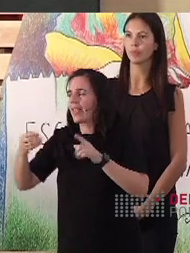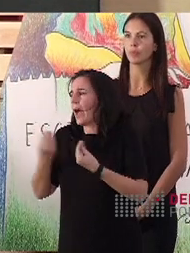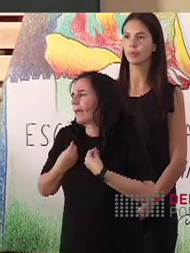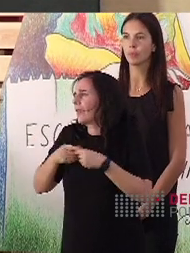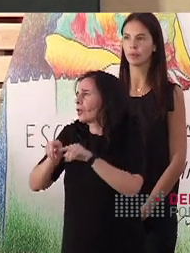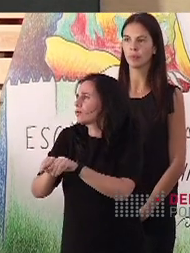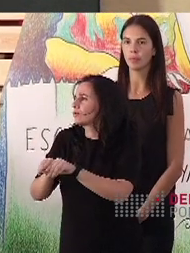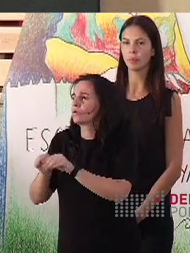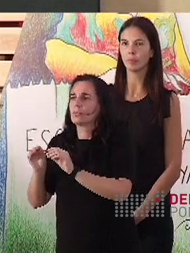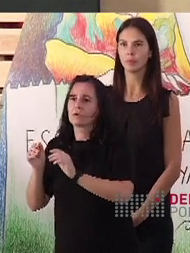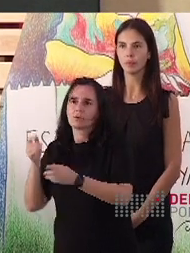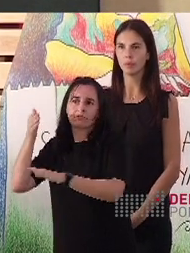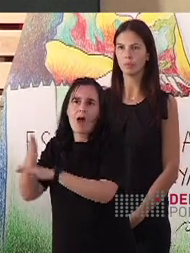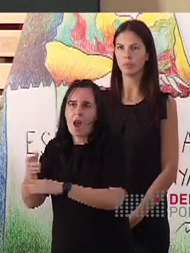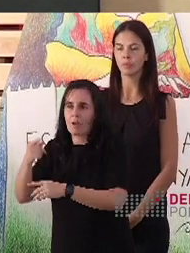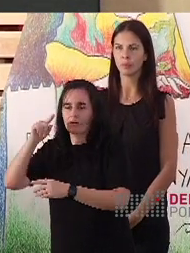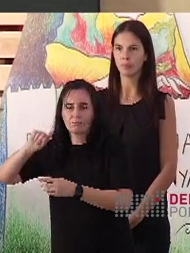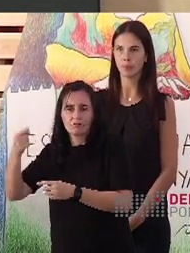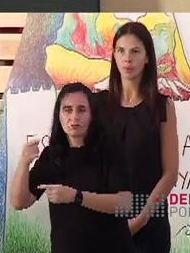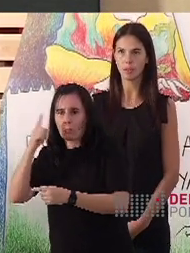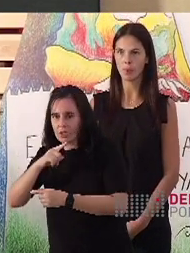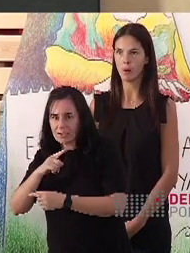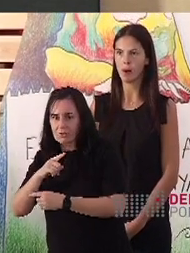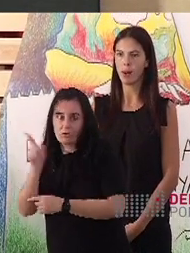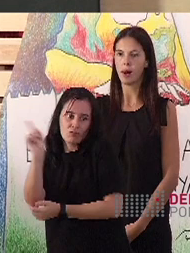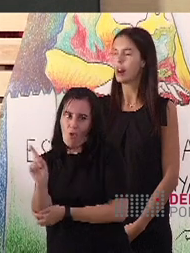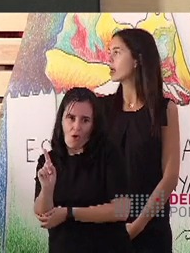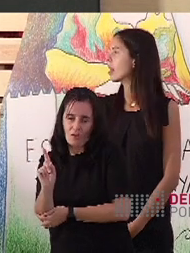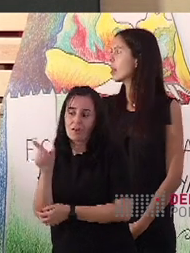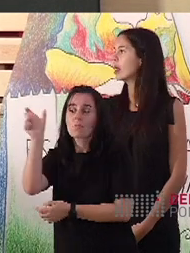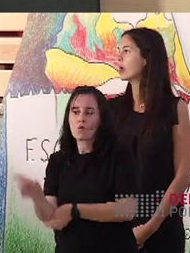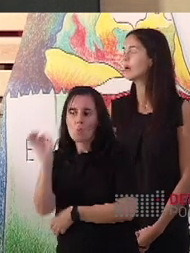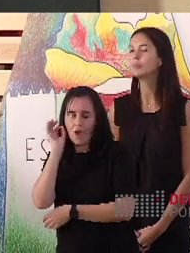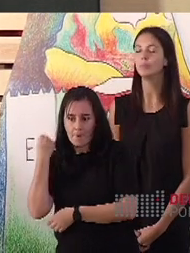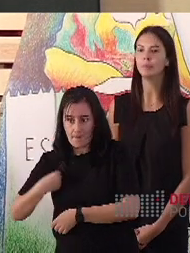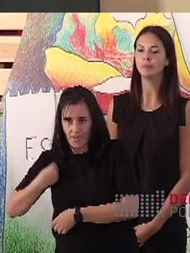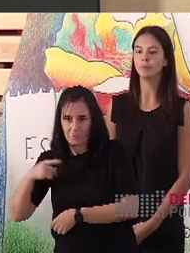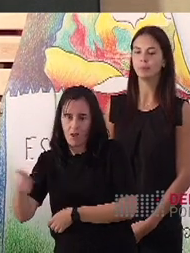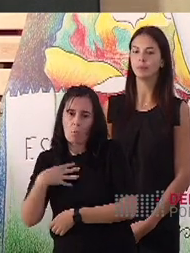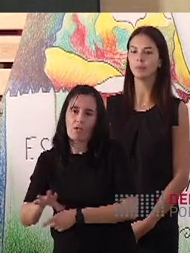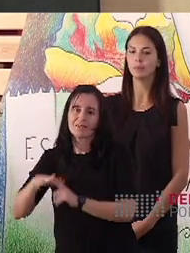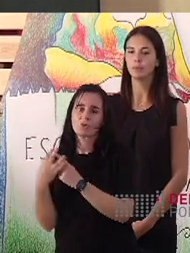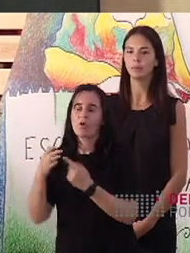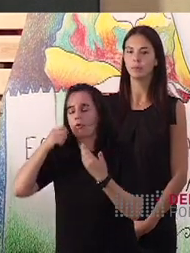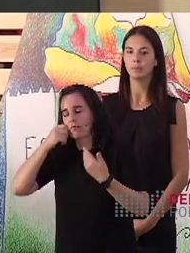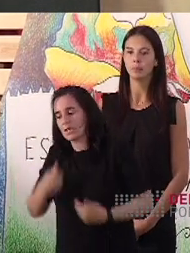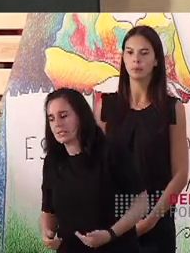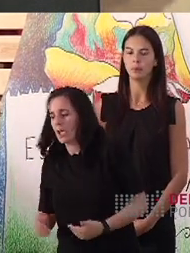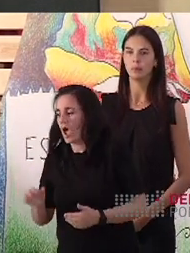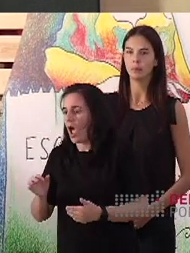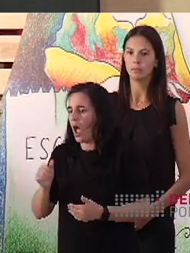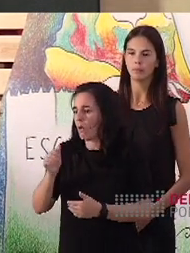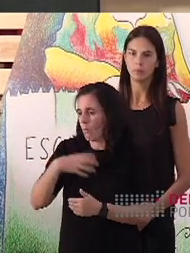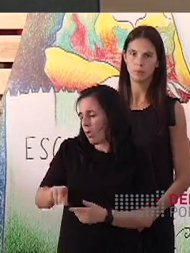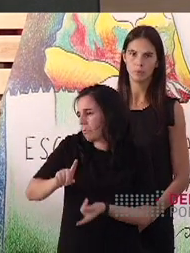a un puticlub y no sé qué. No. Esa mujer, que puede variar sus condiciones físicas para el